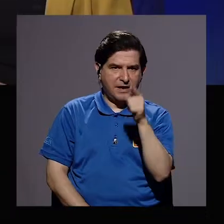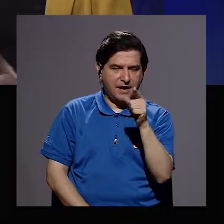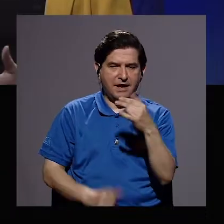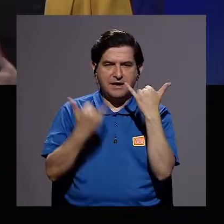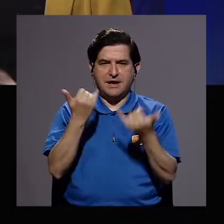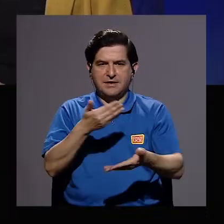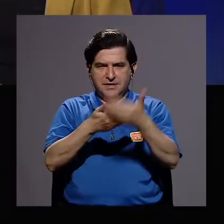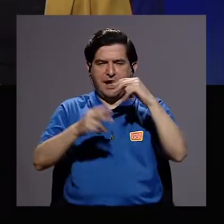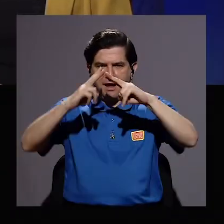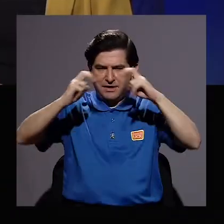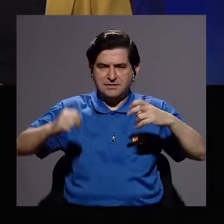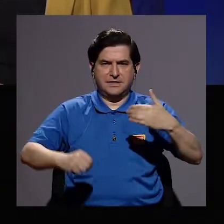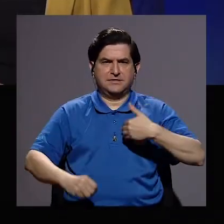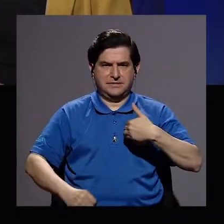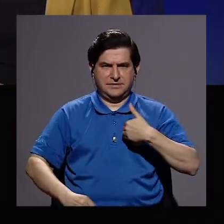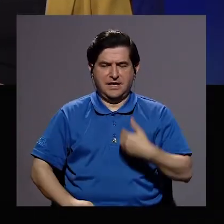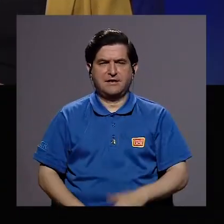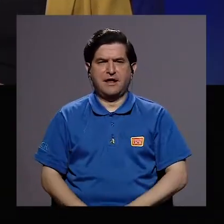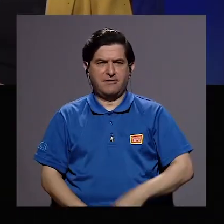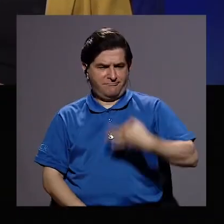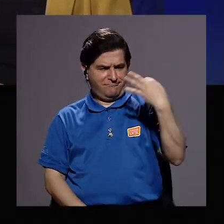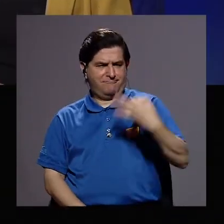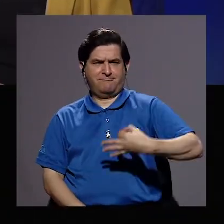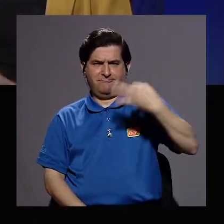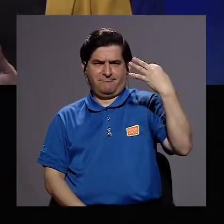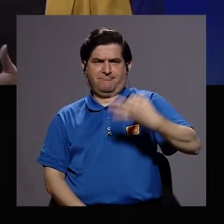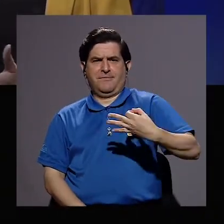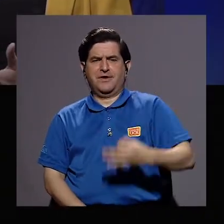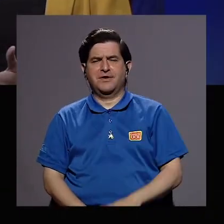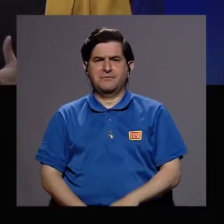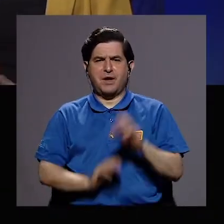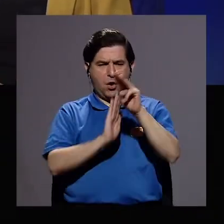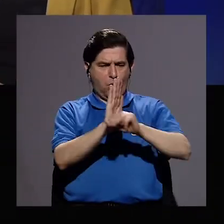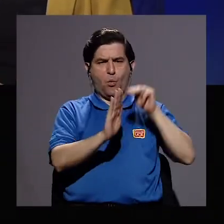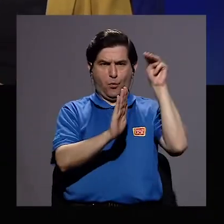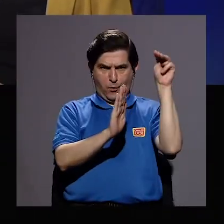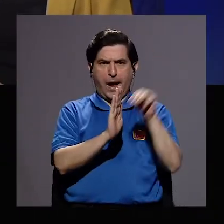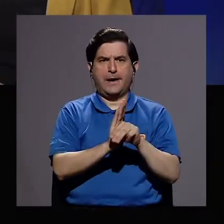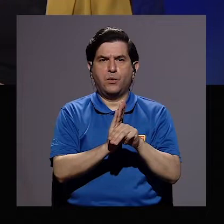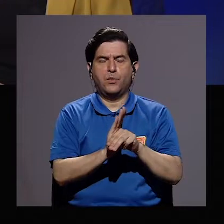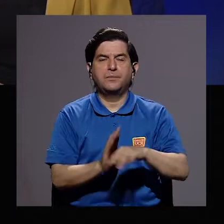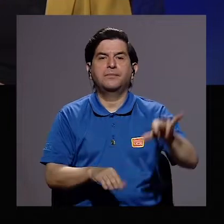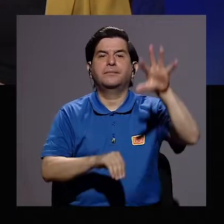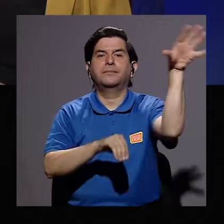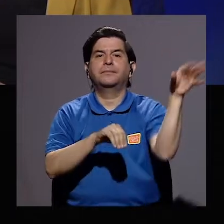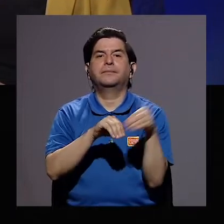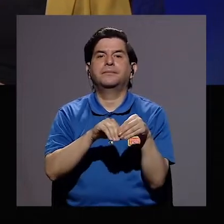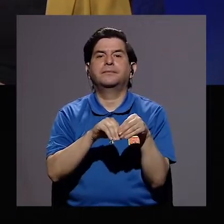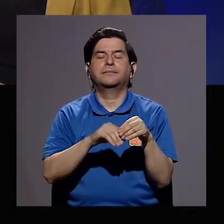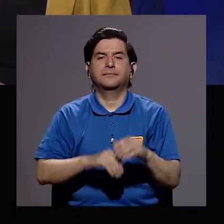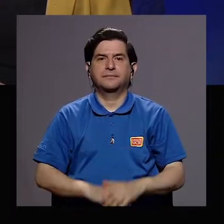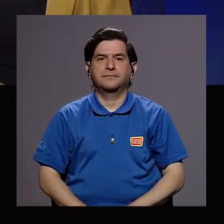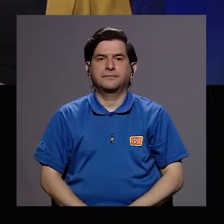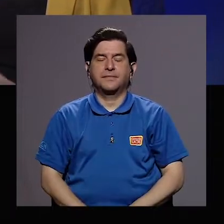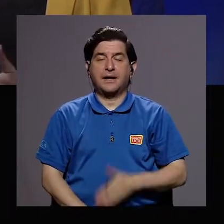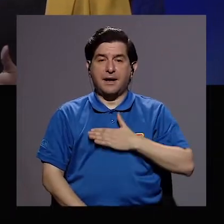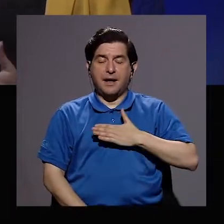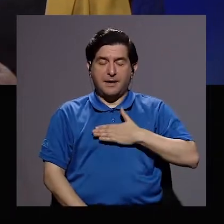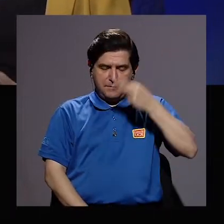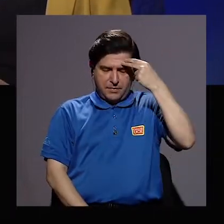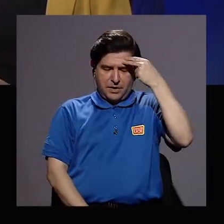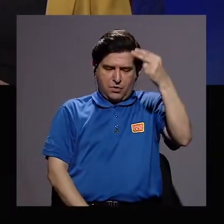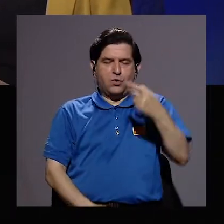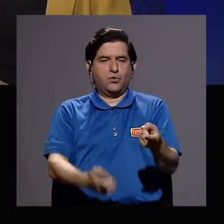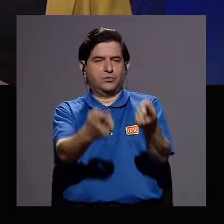quien, como hemos visto, no solo tiene un sólido currículum, sino que además me